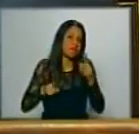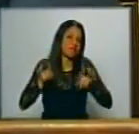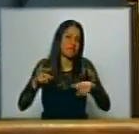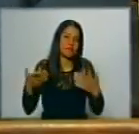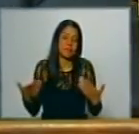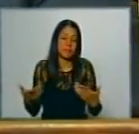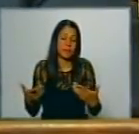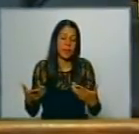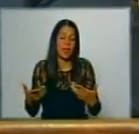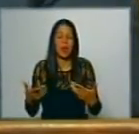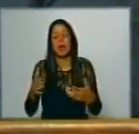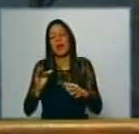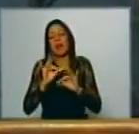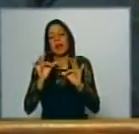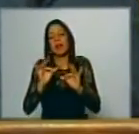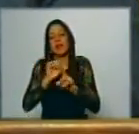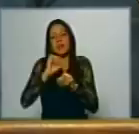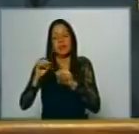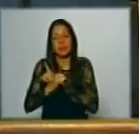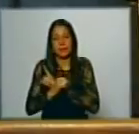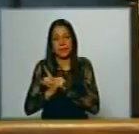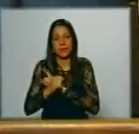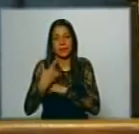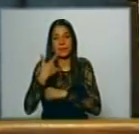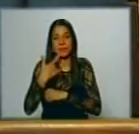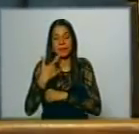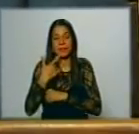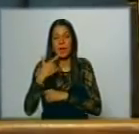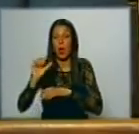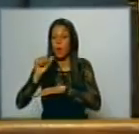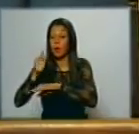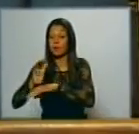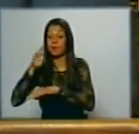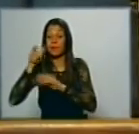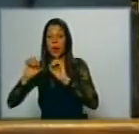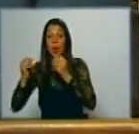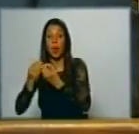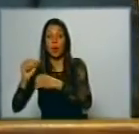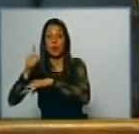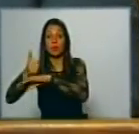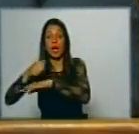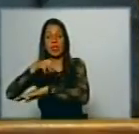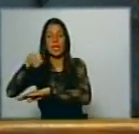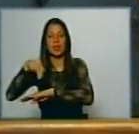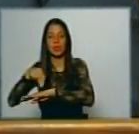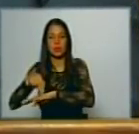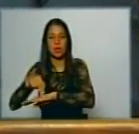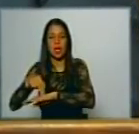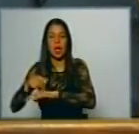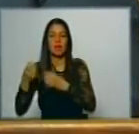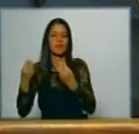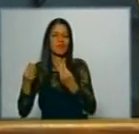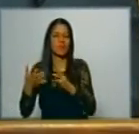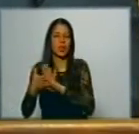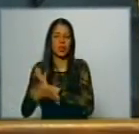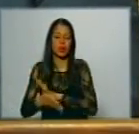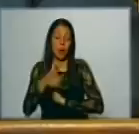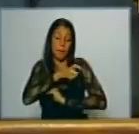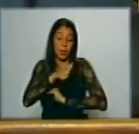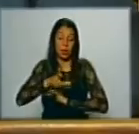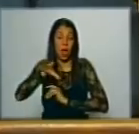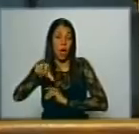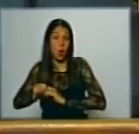y circunstancias de los cuales la Superintendencia Nacional para la Defensa de los Derechos